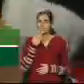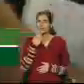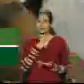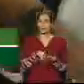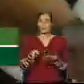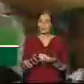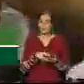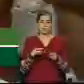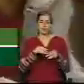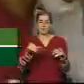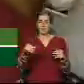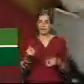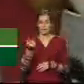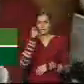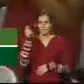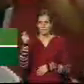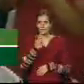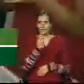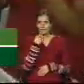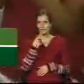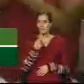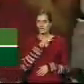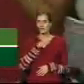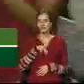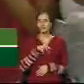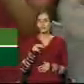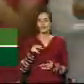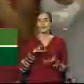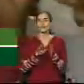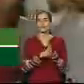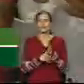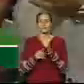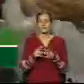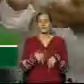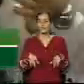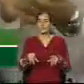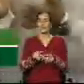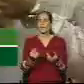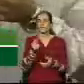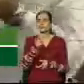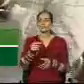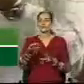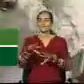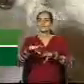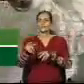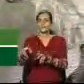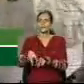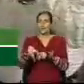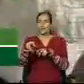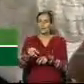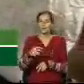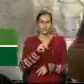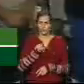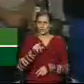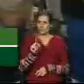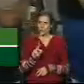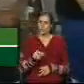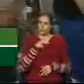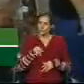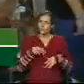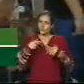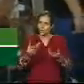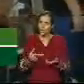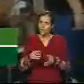quitando la tierra al pueblo, de que nosotros le estamos quitando la tierra a los que siembra. Es más, le estamos dando